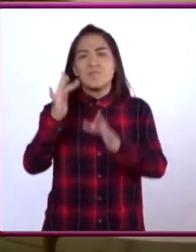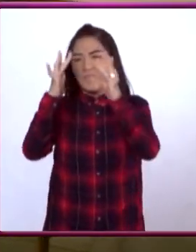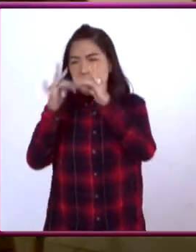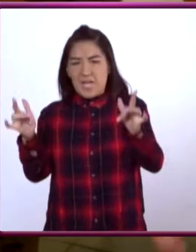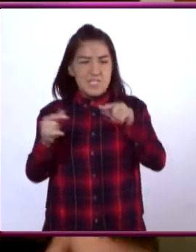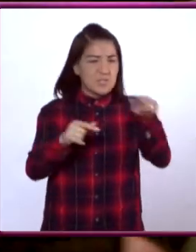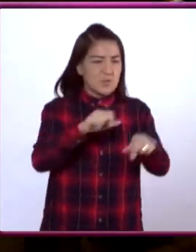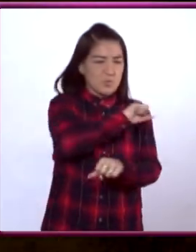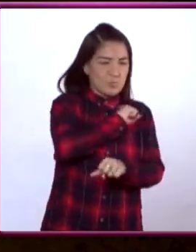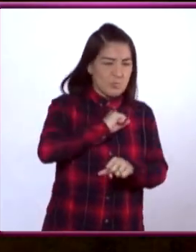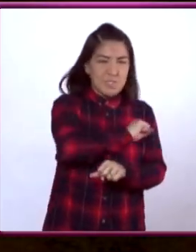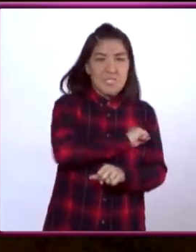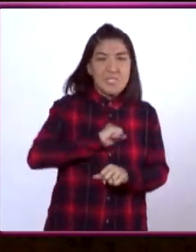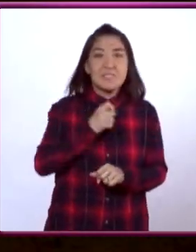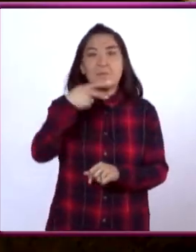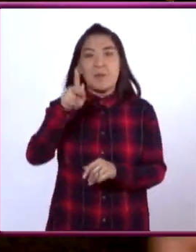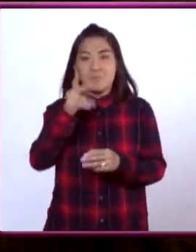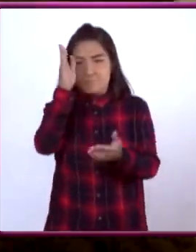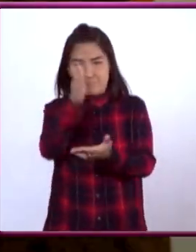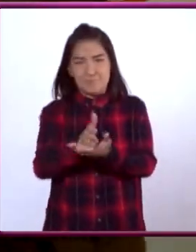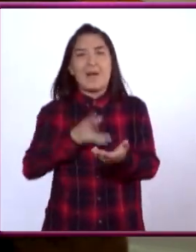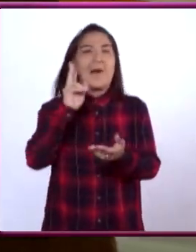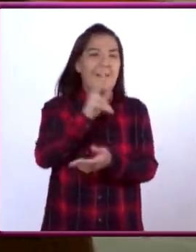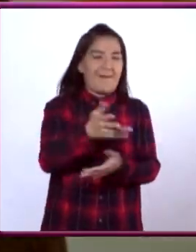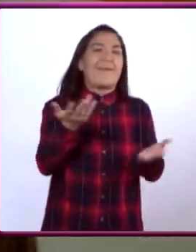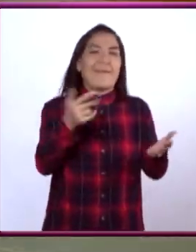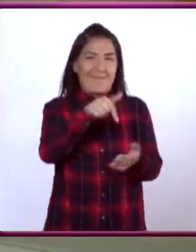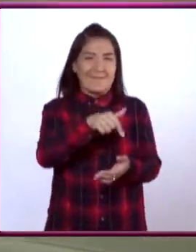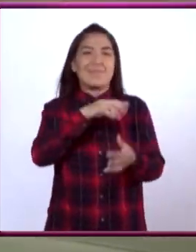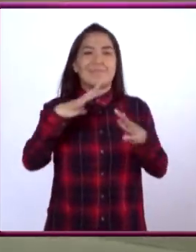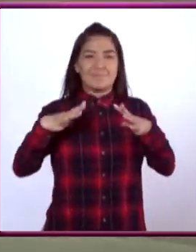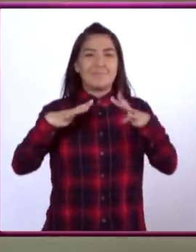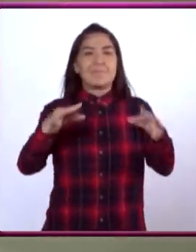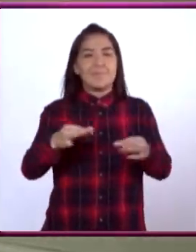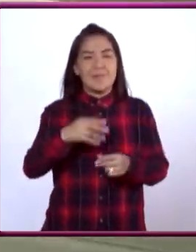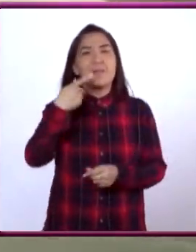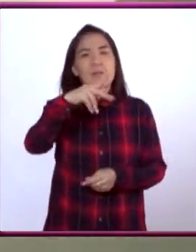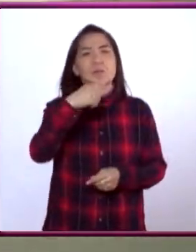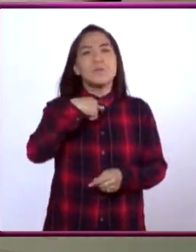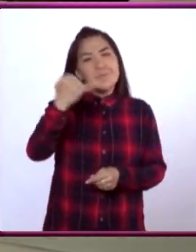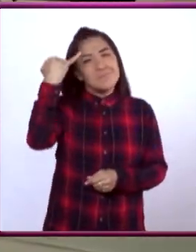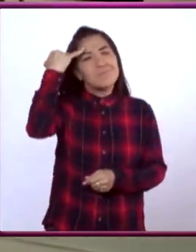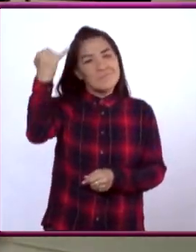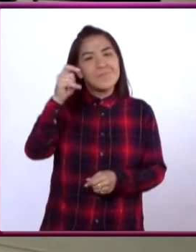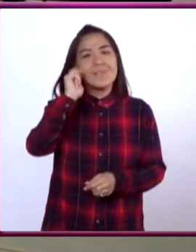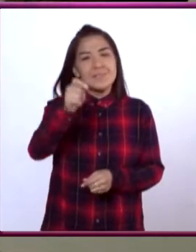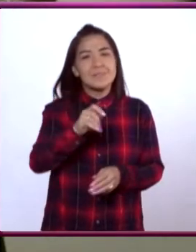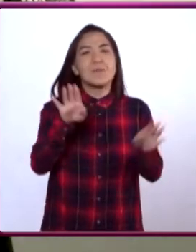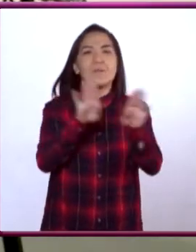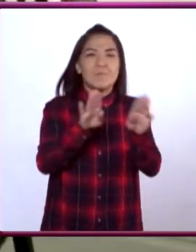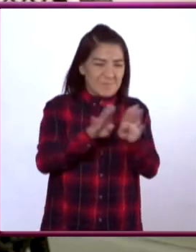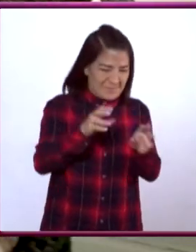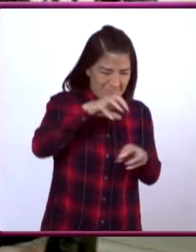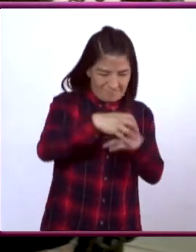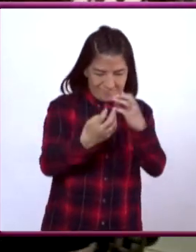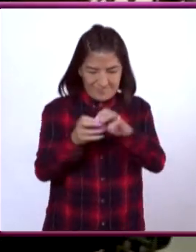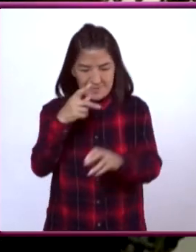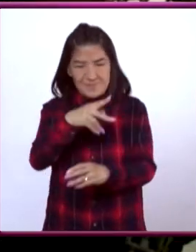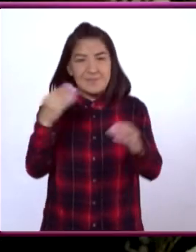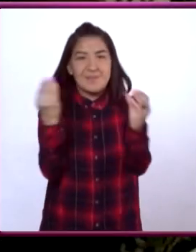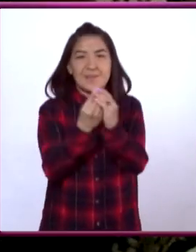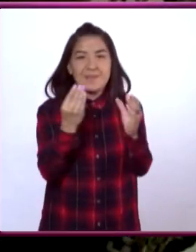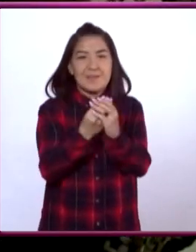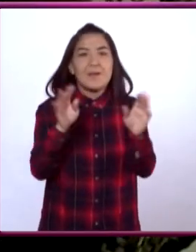entre Francia y Suiza. Sí. Y bueno, tampoco sabía para qué colisionaban partículas. De algún modo yo me imaginaba que